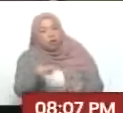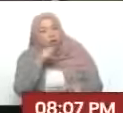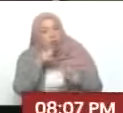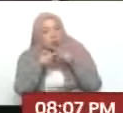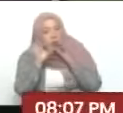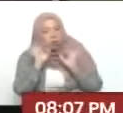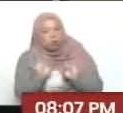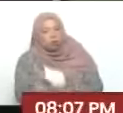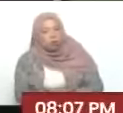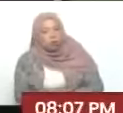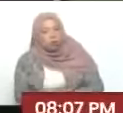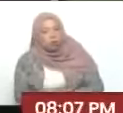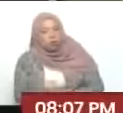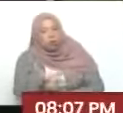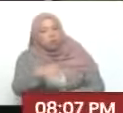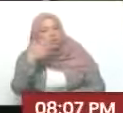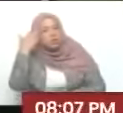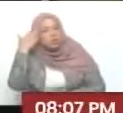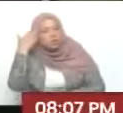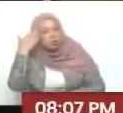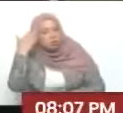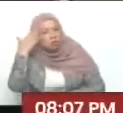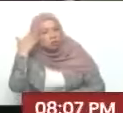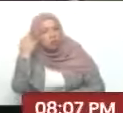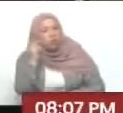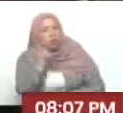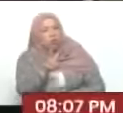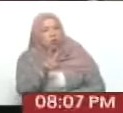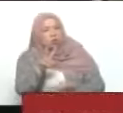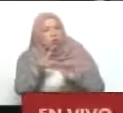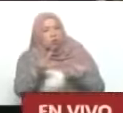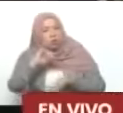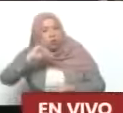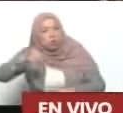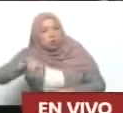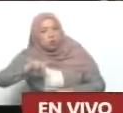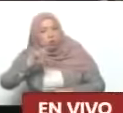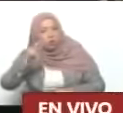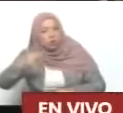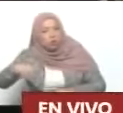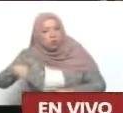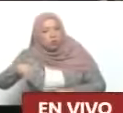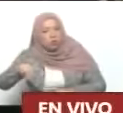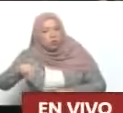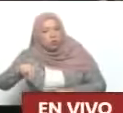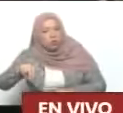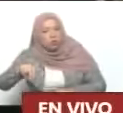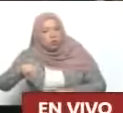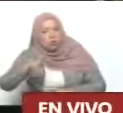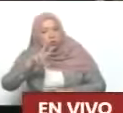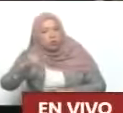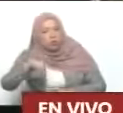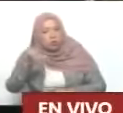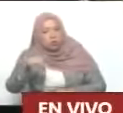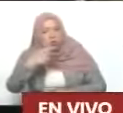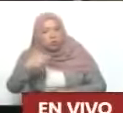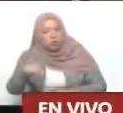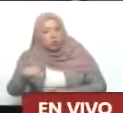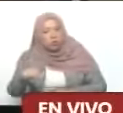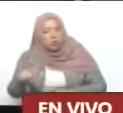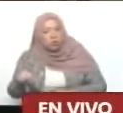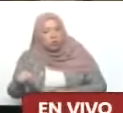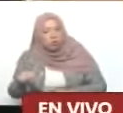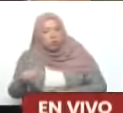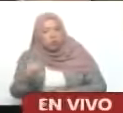es, usted ha dicho que después del 28 de junio... De julio. De julio, perdón, si gana, va a tender